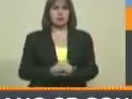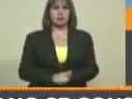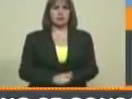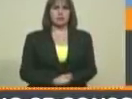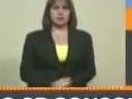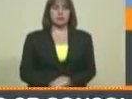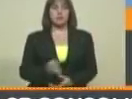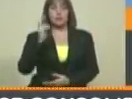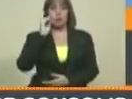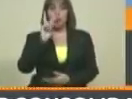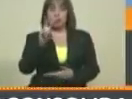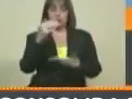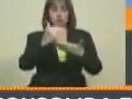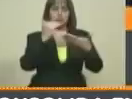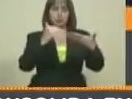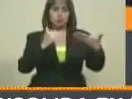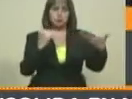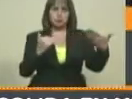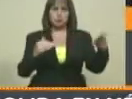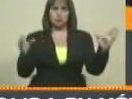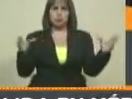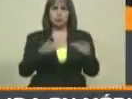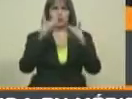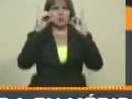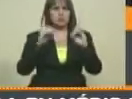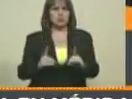para ver la agenda de decisiones de la ofensiva